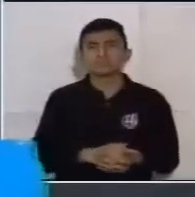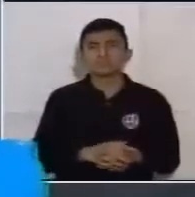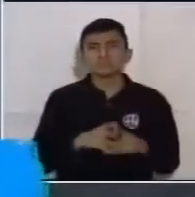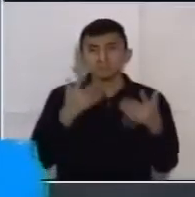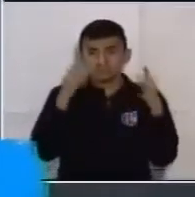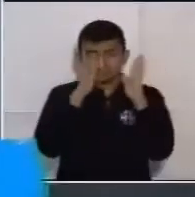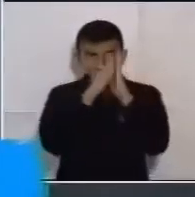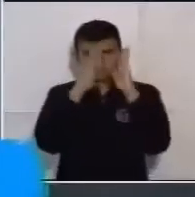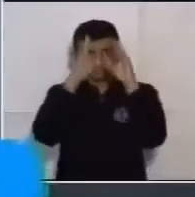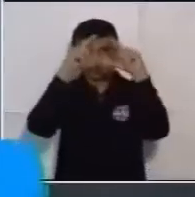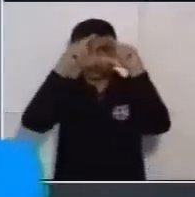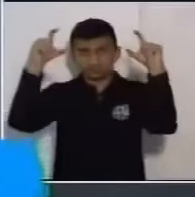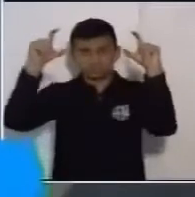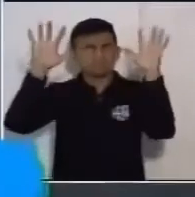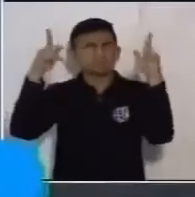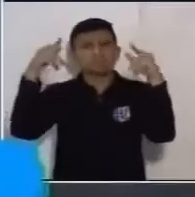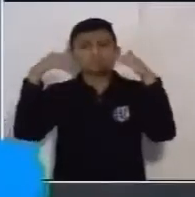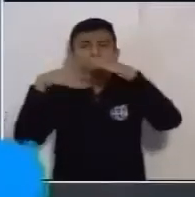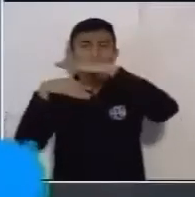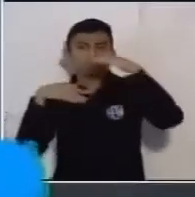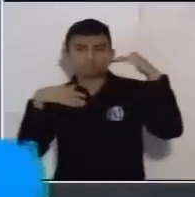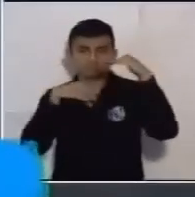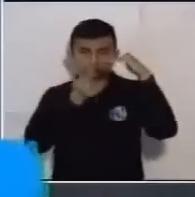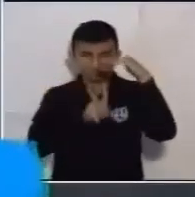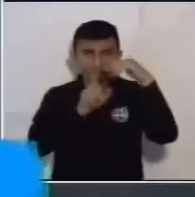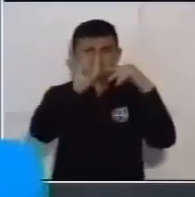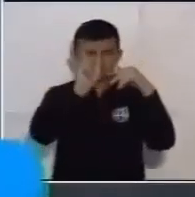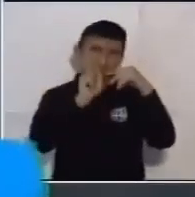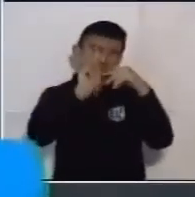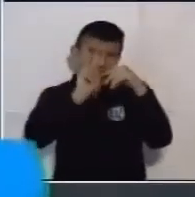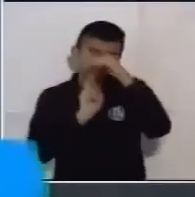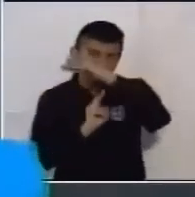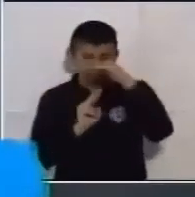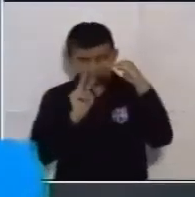todo dividido 2, como indica la fórmula.